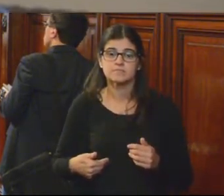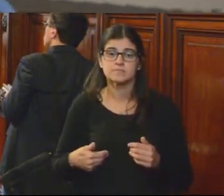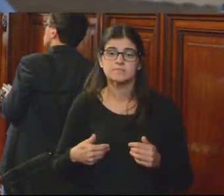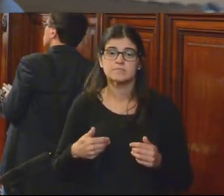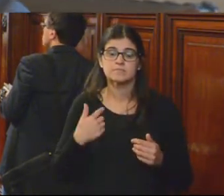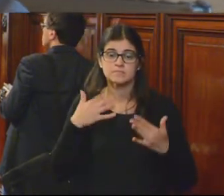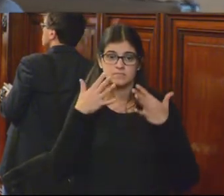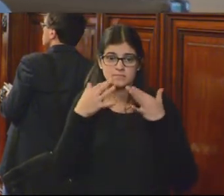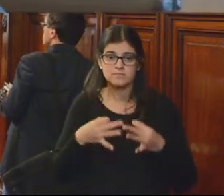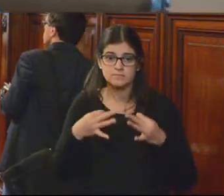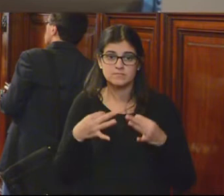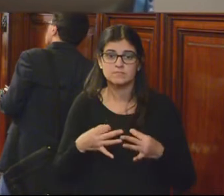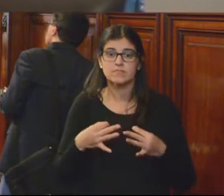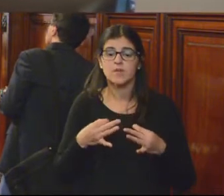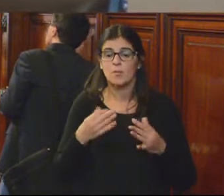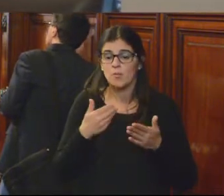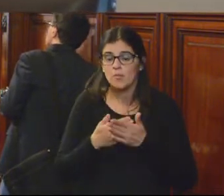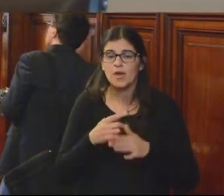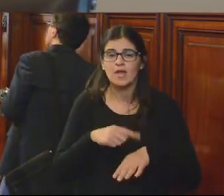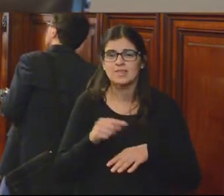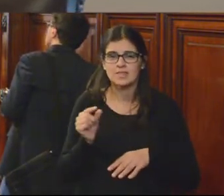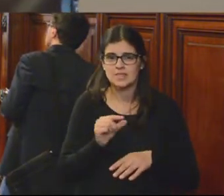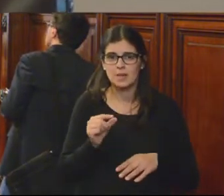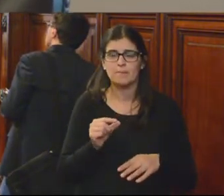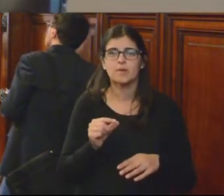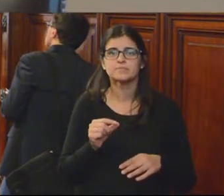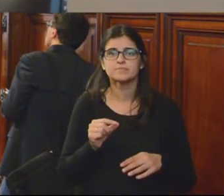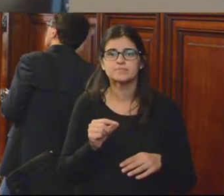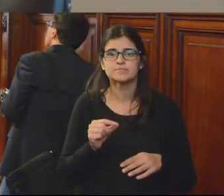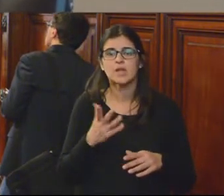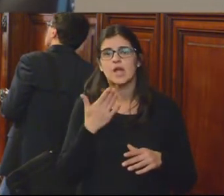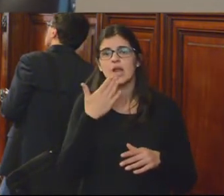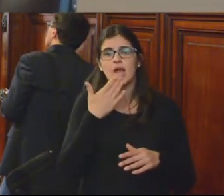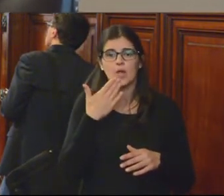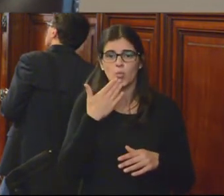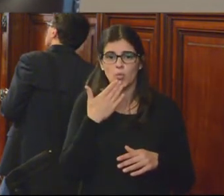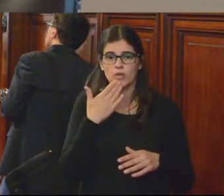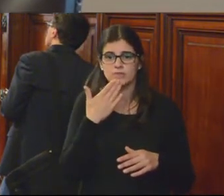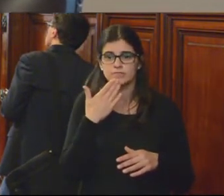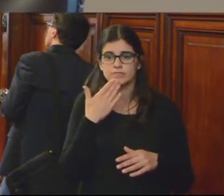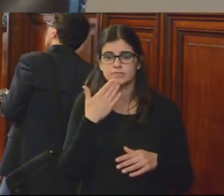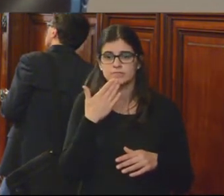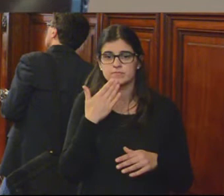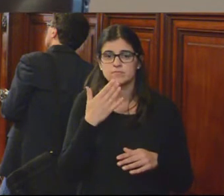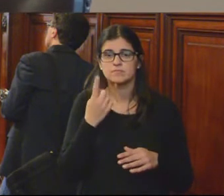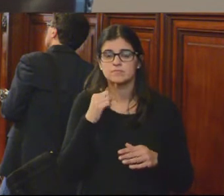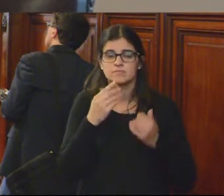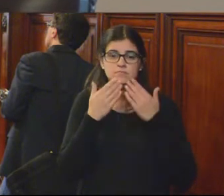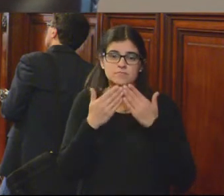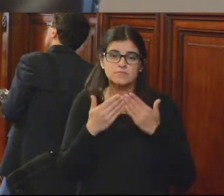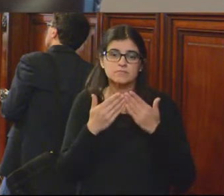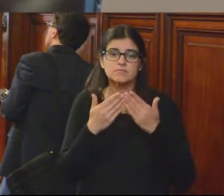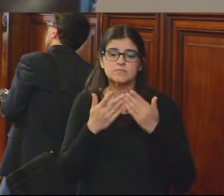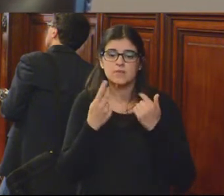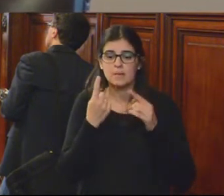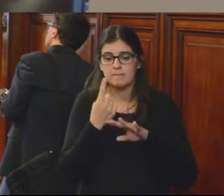brevemente, en función del tiempo limitado que tenemos, la duda que tiene que ver con la pregunta colocada, la